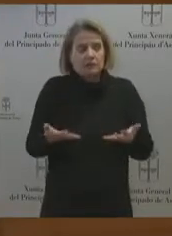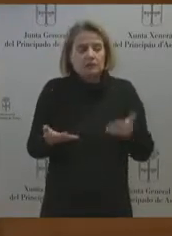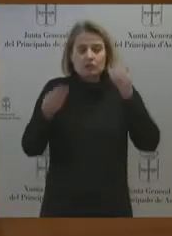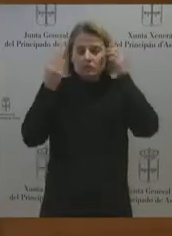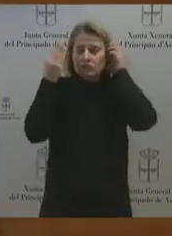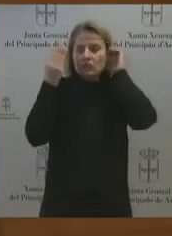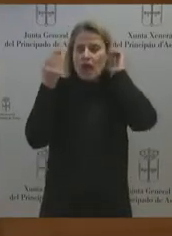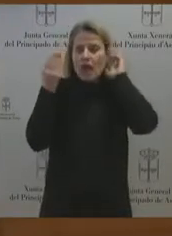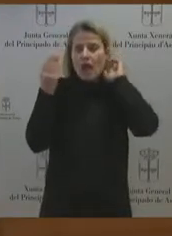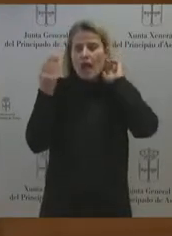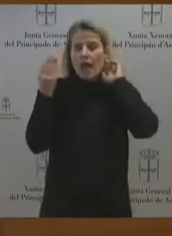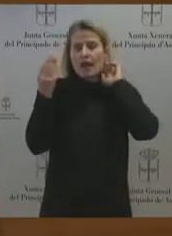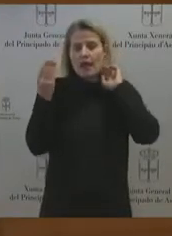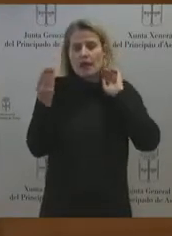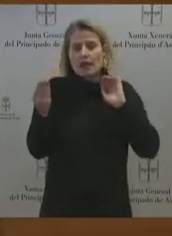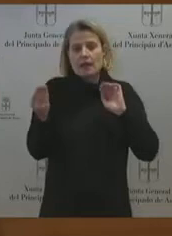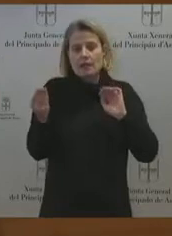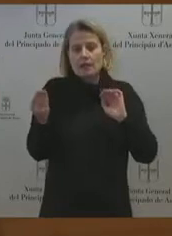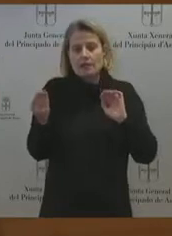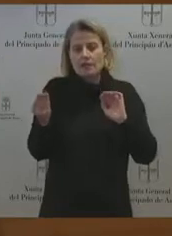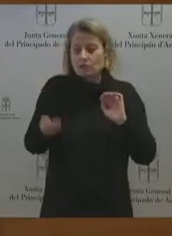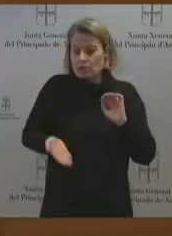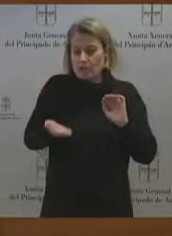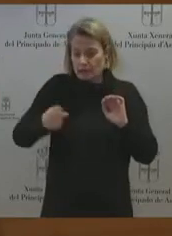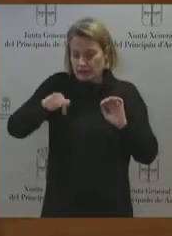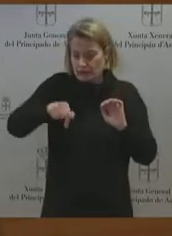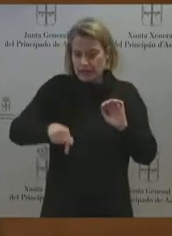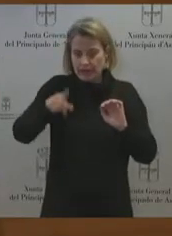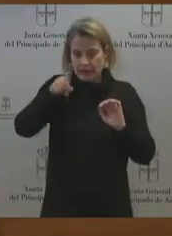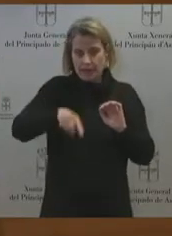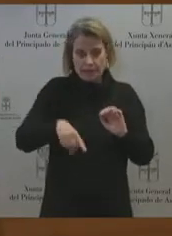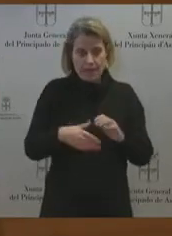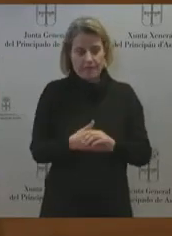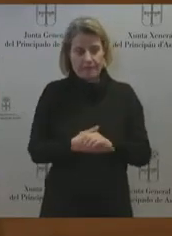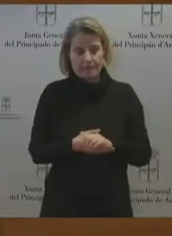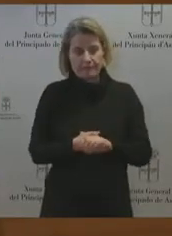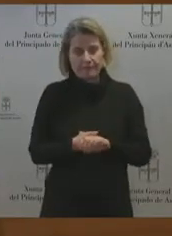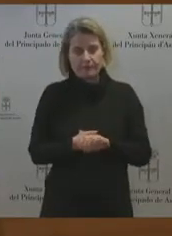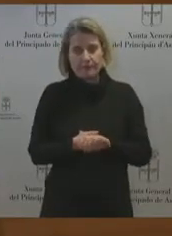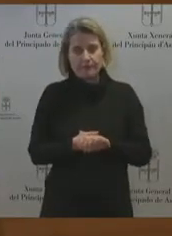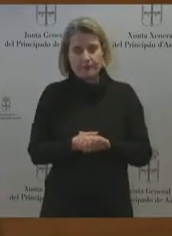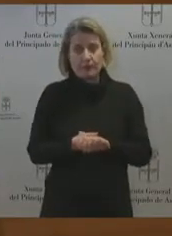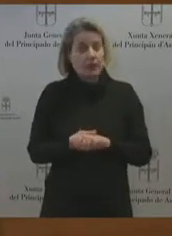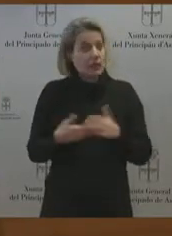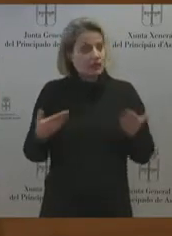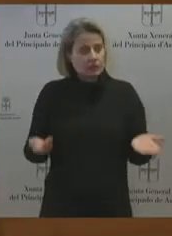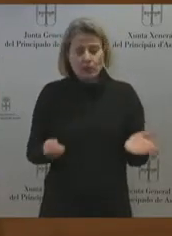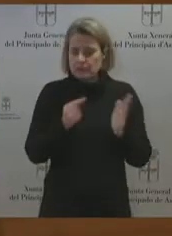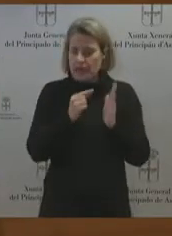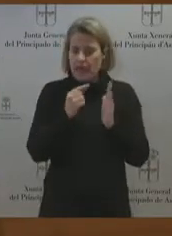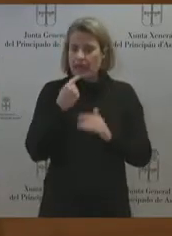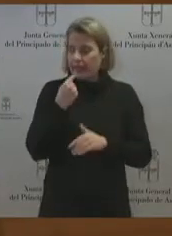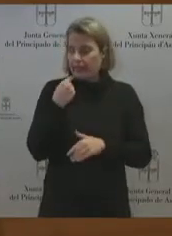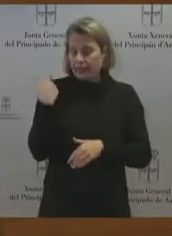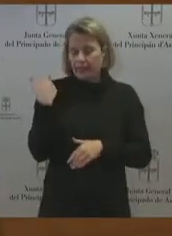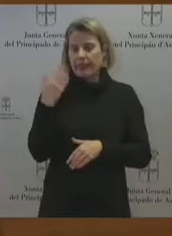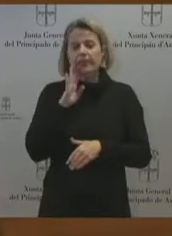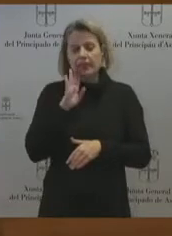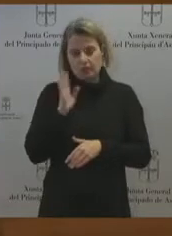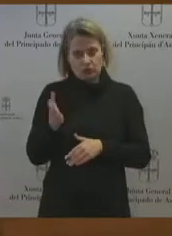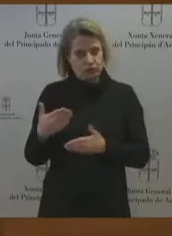participado en el comunismo. Con todos estos elementos, señor consejero, con todas estas